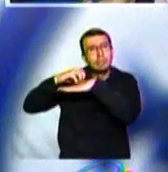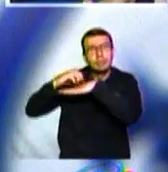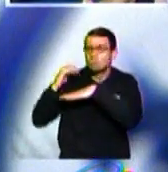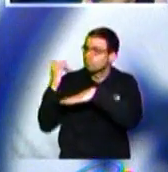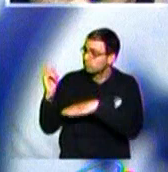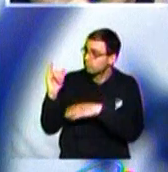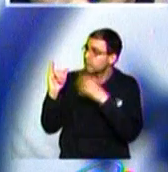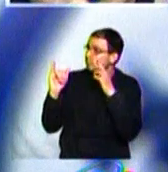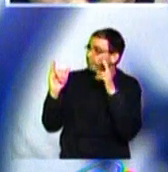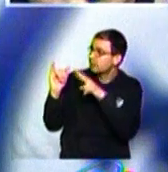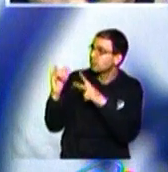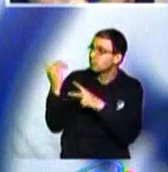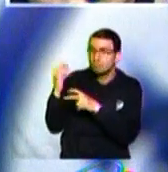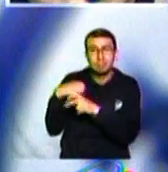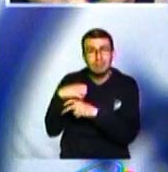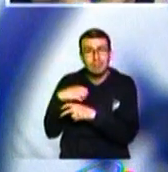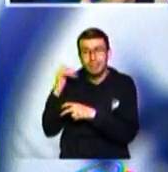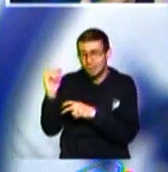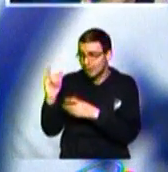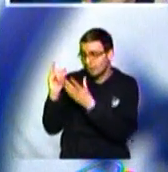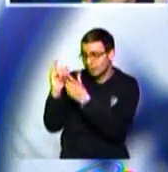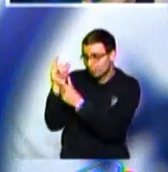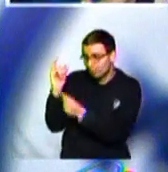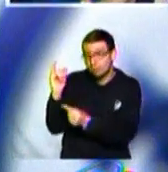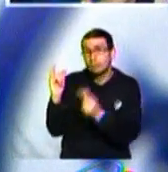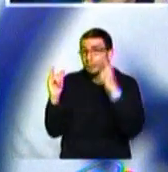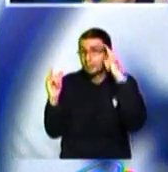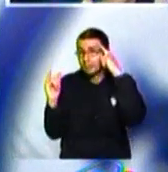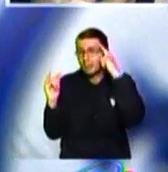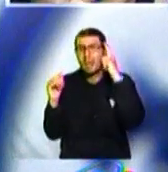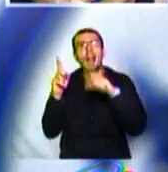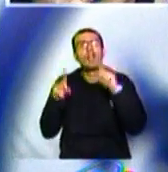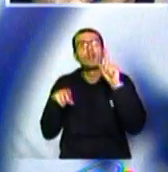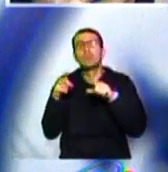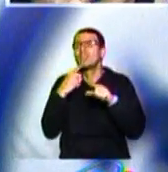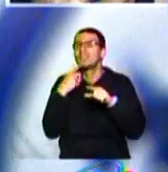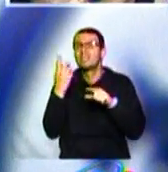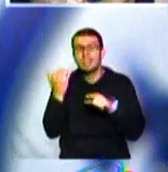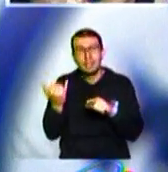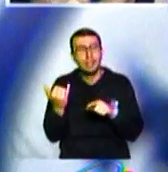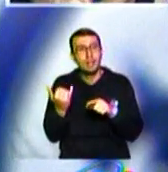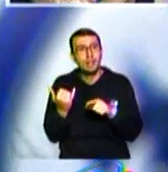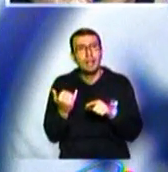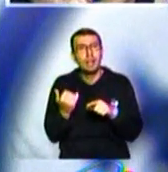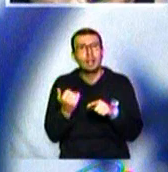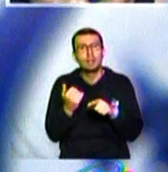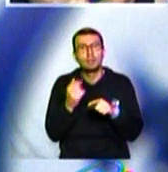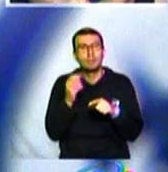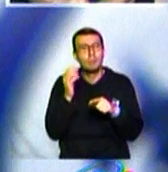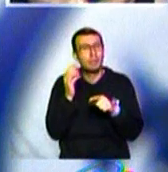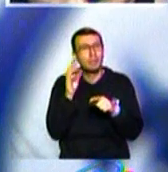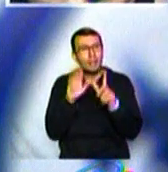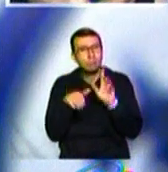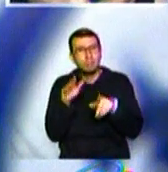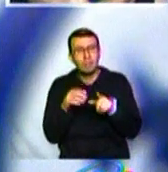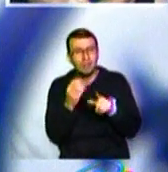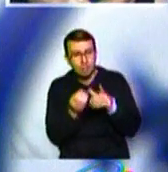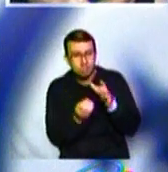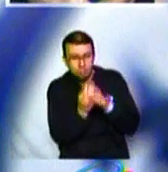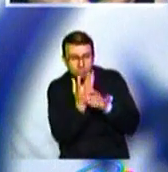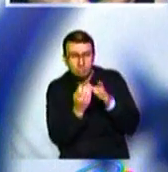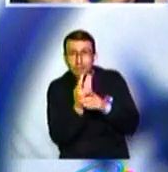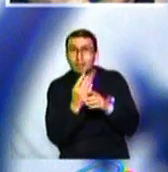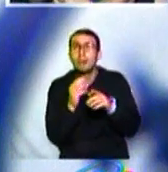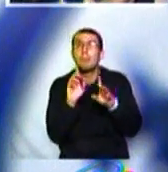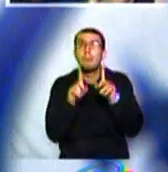las lesioncitas en lo que llaman la gente a veces los sapos o eso. Los fuegos que aparecen en los ángulos de la